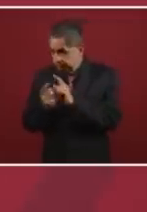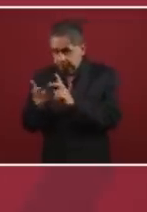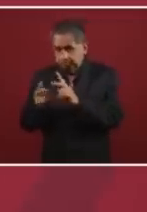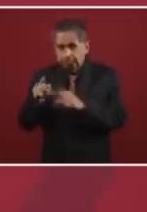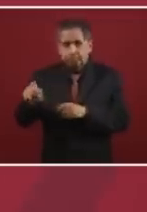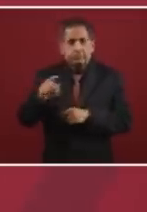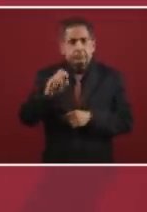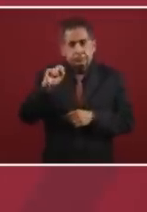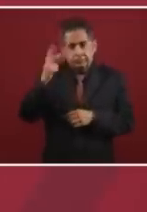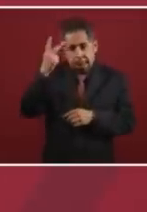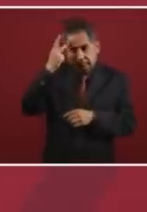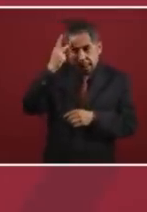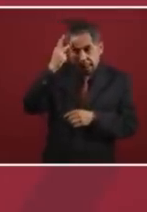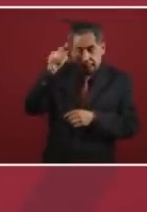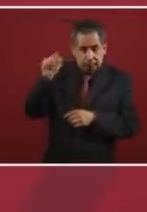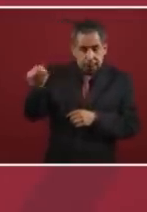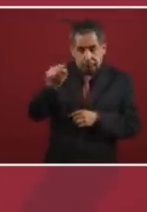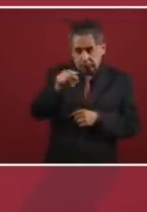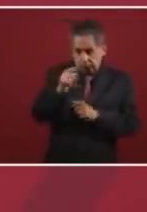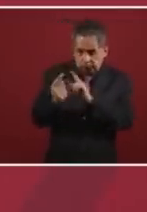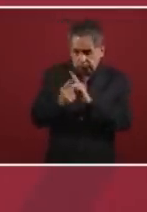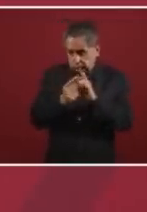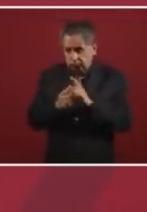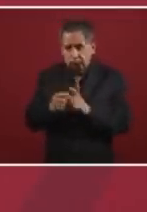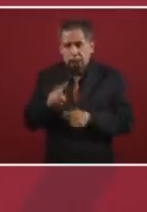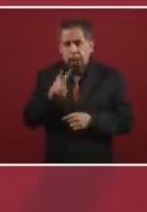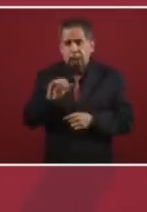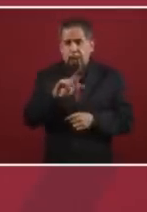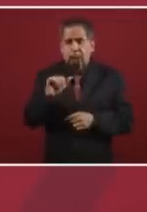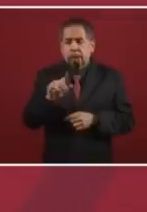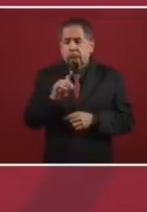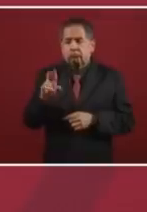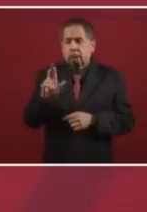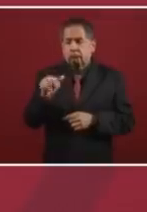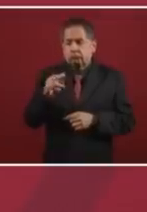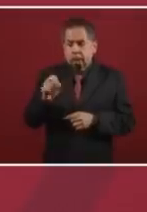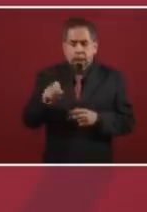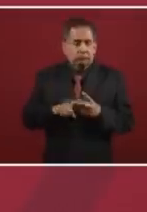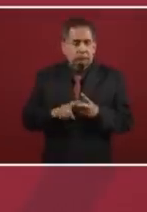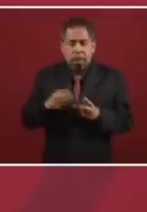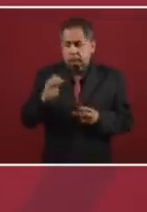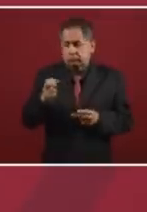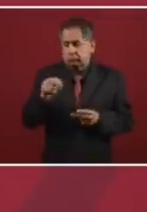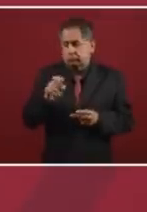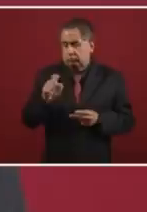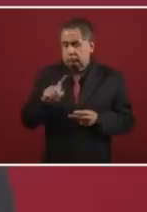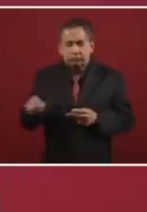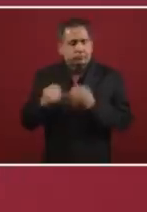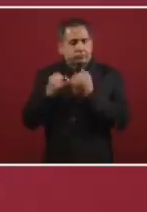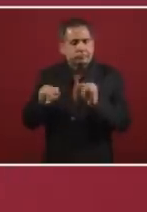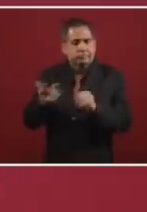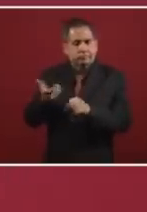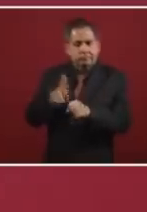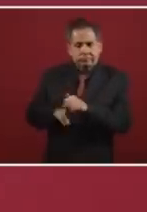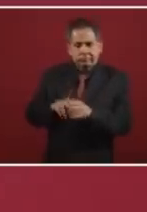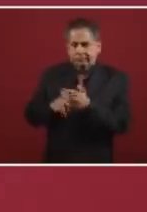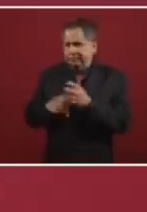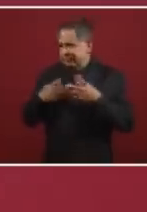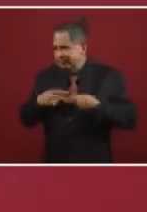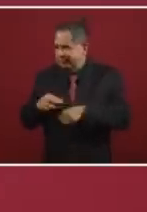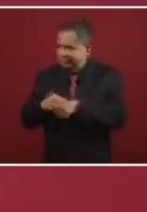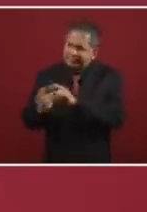san luís potosí en villa de ramos en los hernández inaugurando un hospital con la